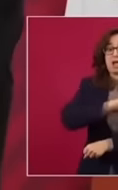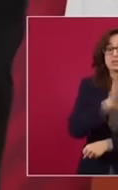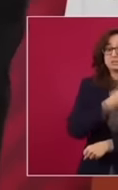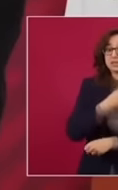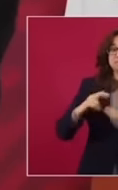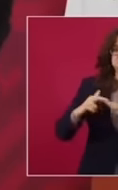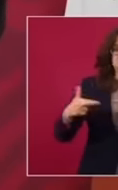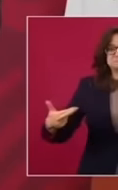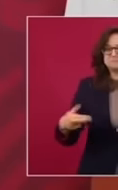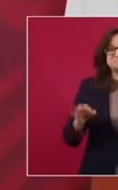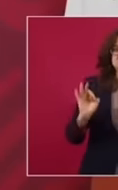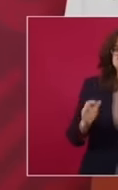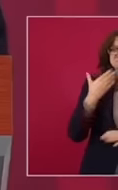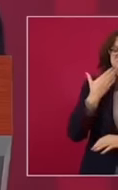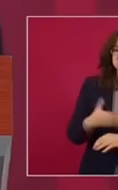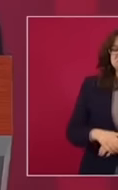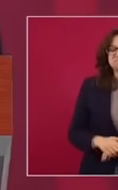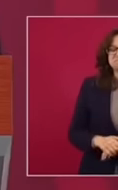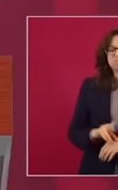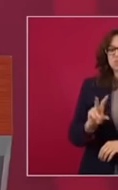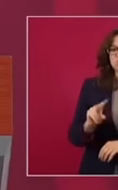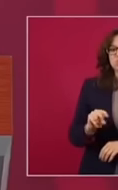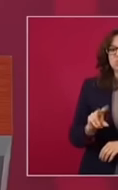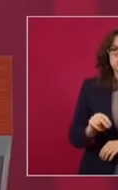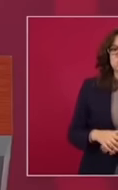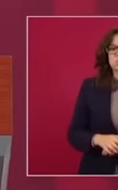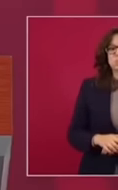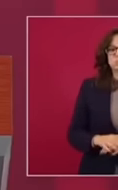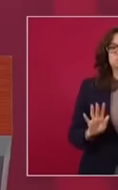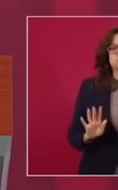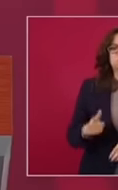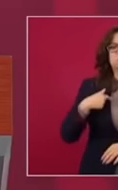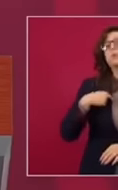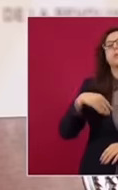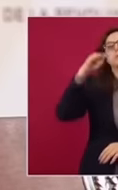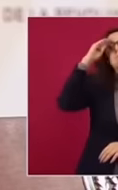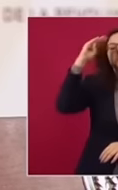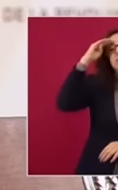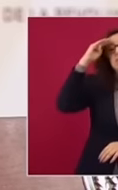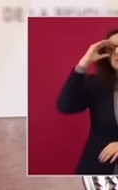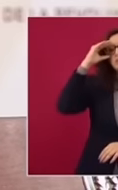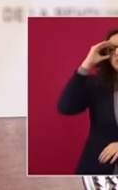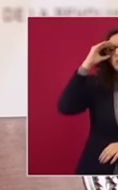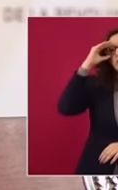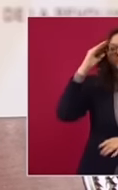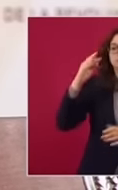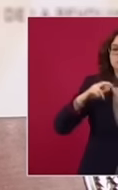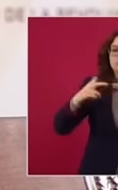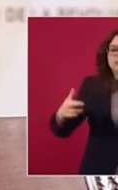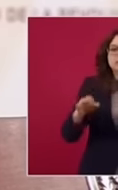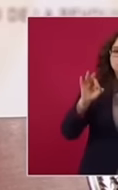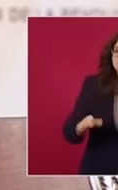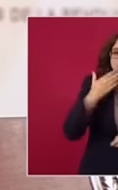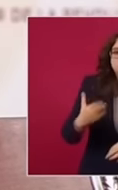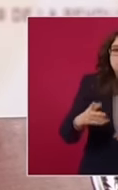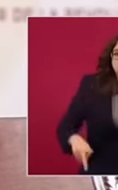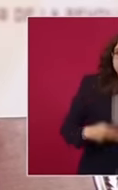que este hasta nos tardáramos y en que se normalizara